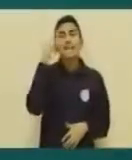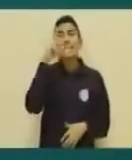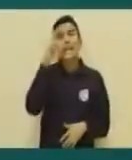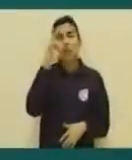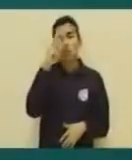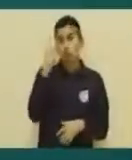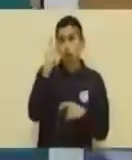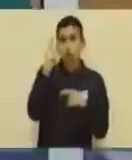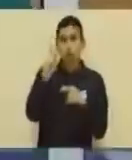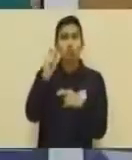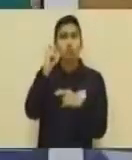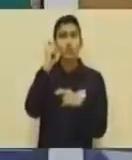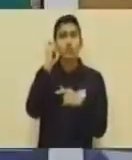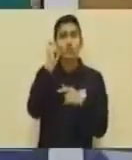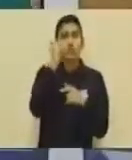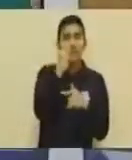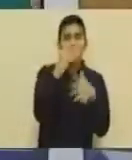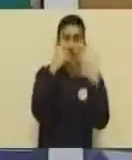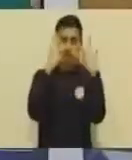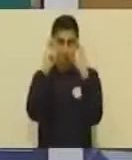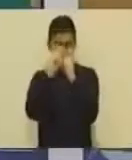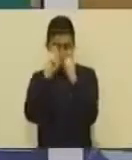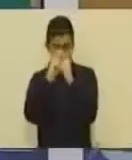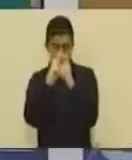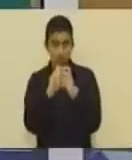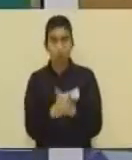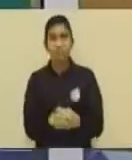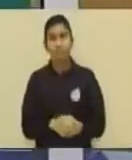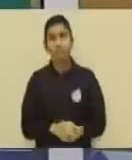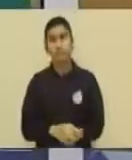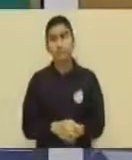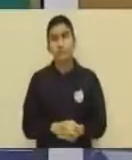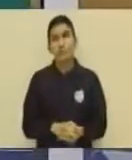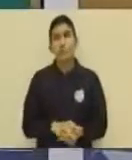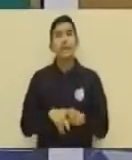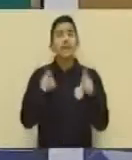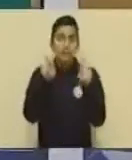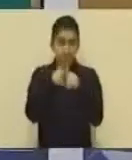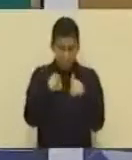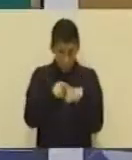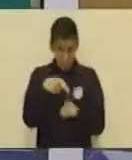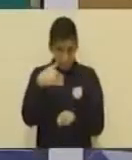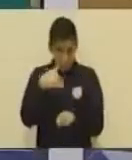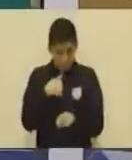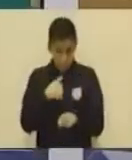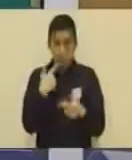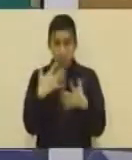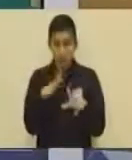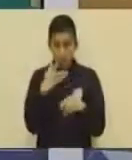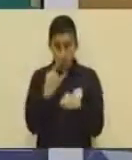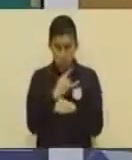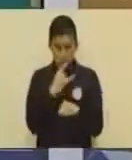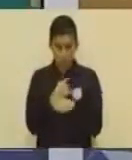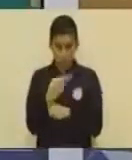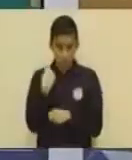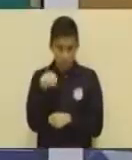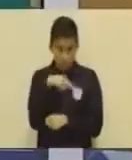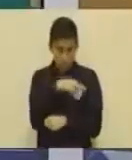36 puntos. También vamos a sacar nosotros